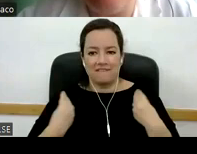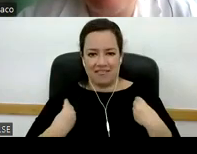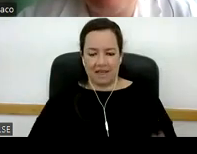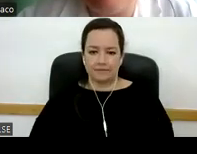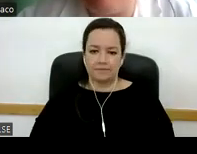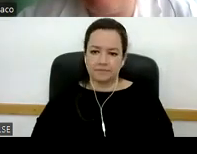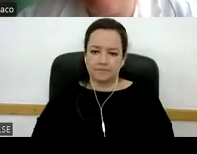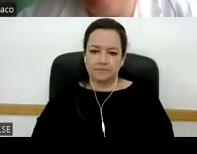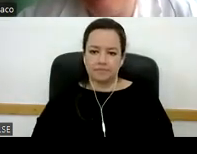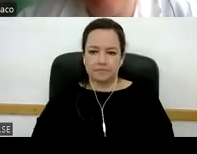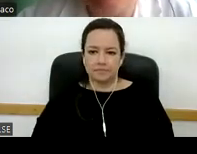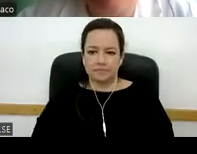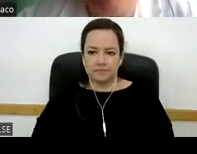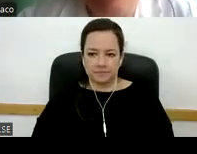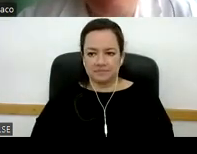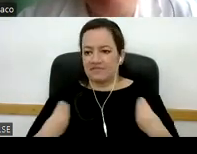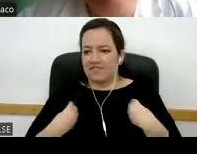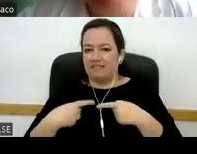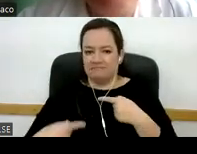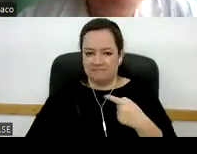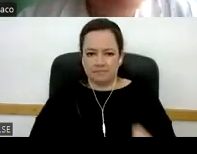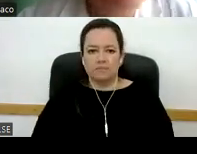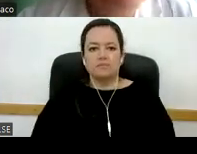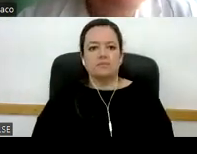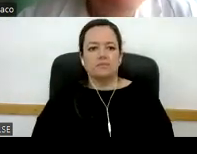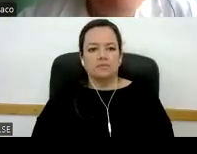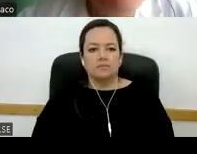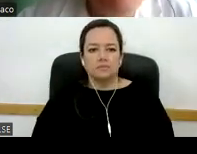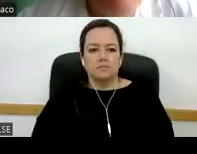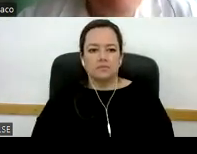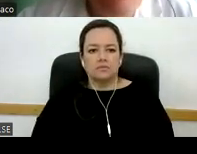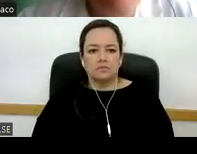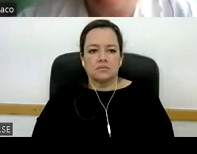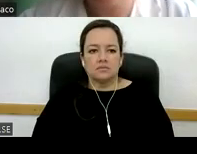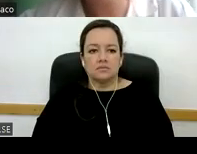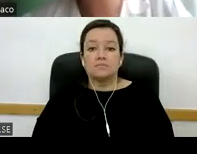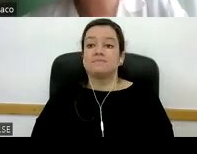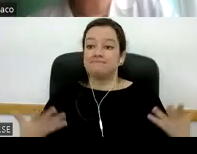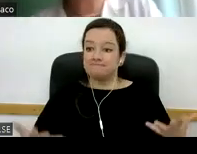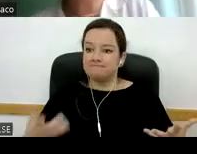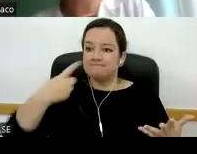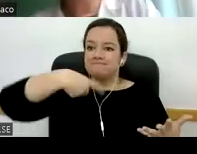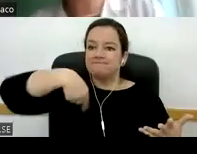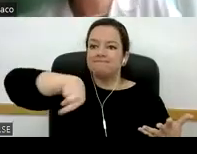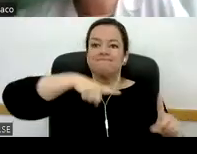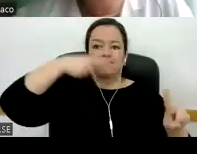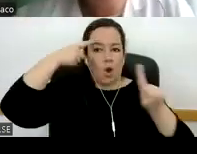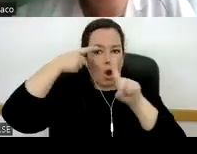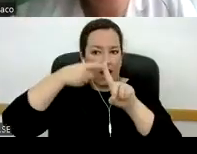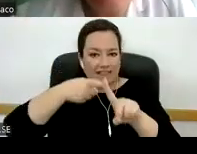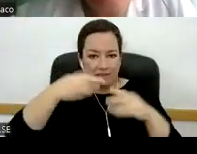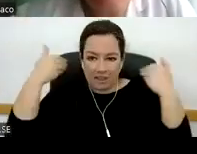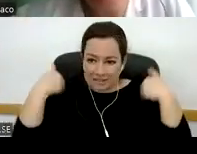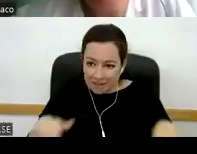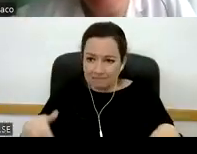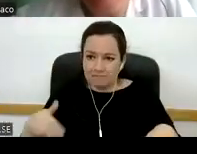día, en nuestra vida diaria. Vale, pues ya tenemos una misión. Os propongo como